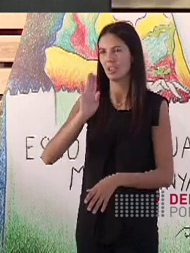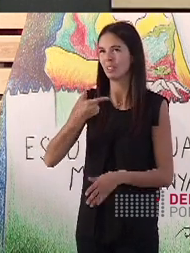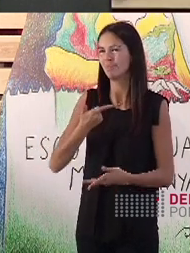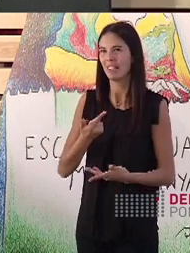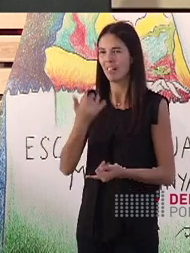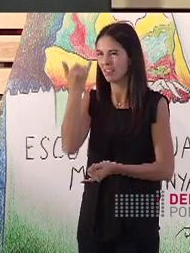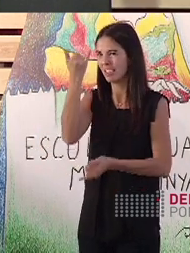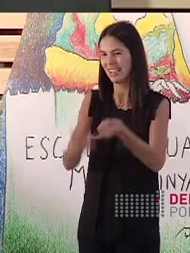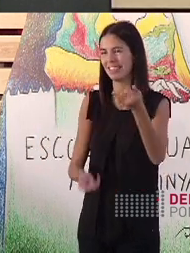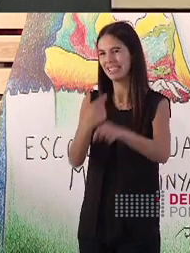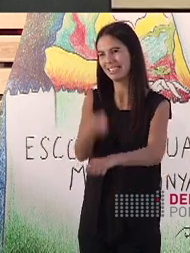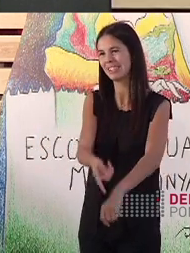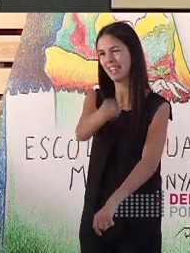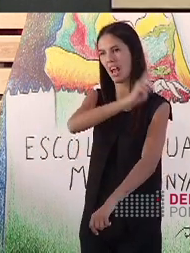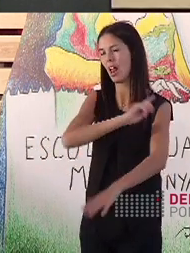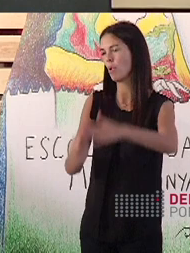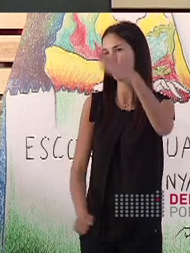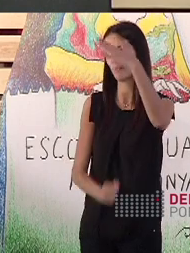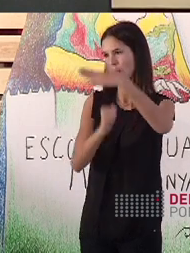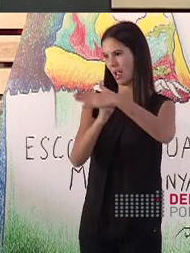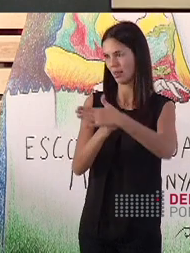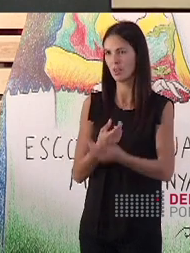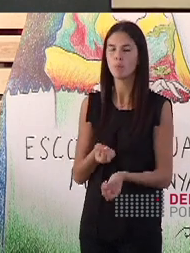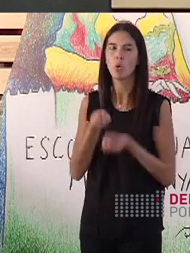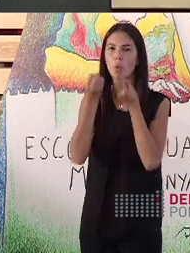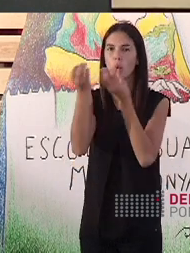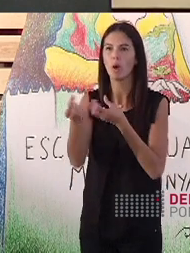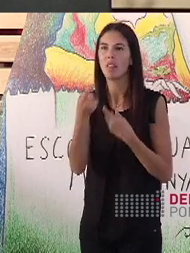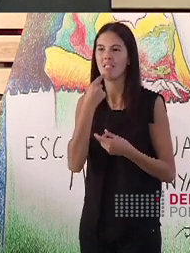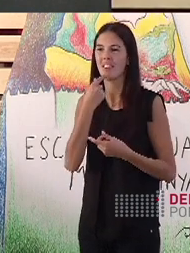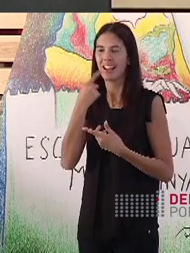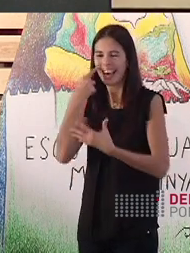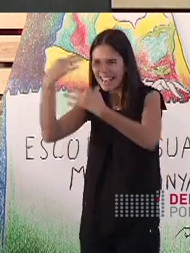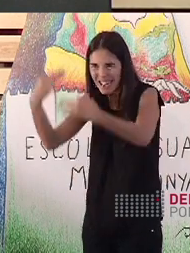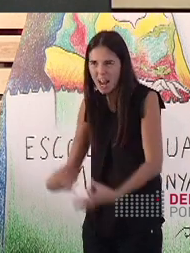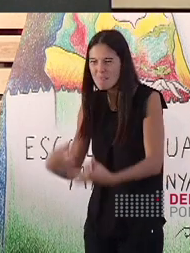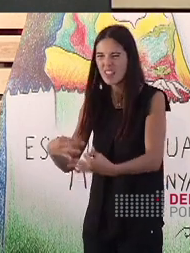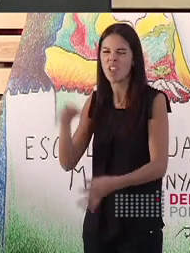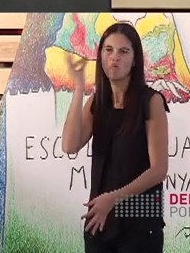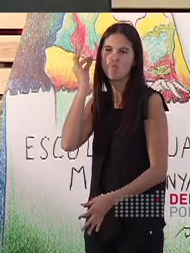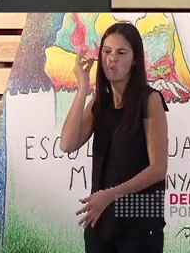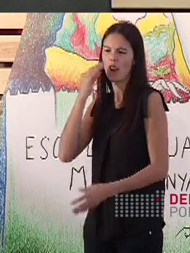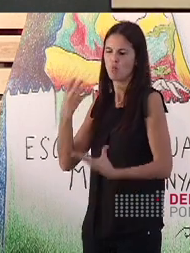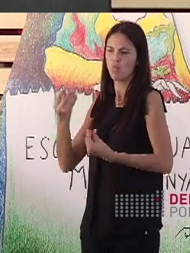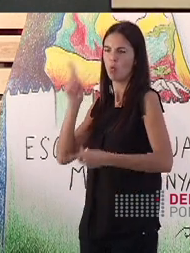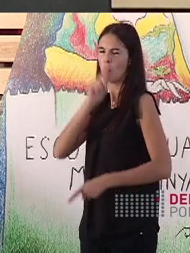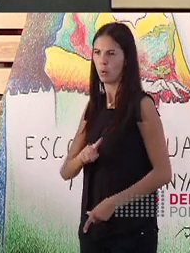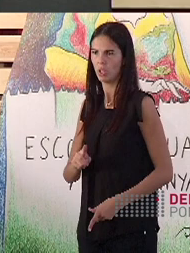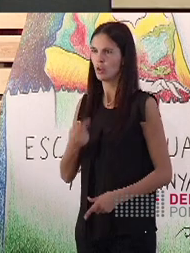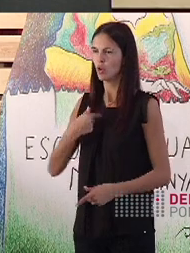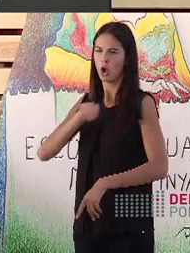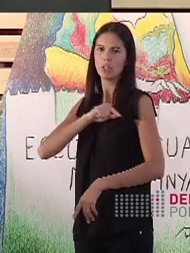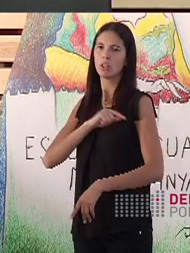hiperbolizados al máximo. Es el relato de que hay, en el fondo las mujeres somos muy putas y nos gusta que nos traten como putas, y lo siento por hablar